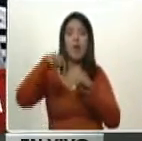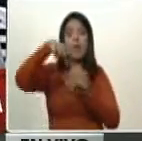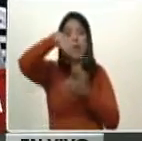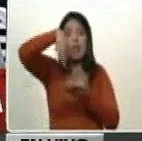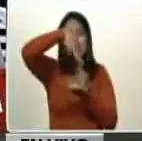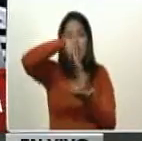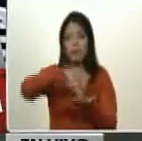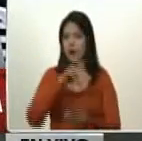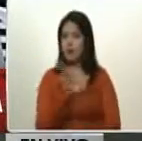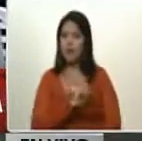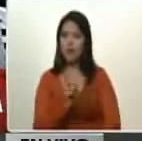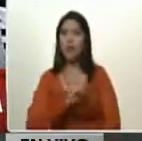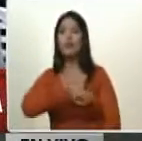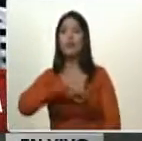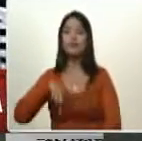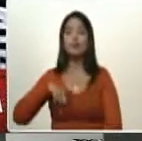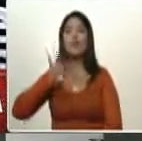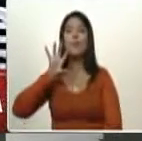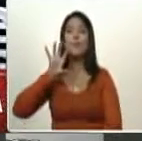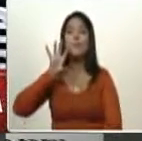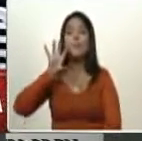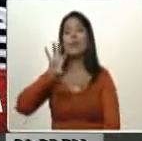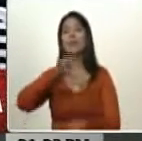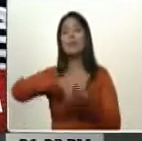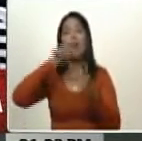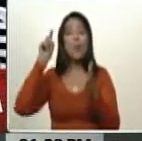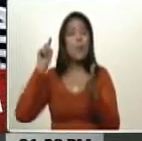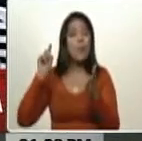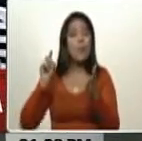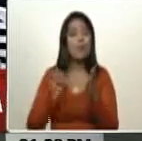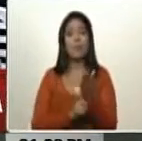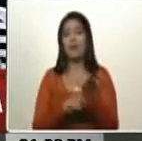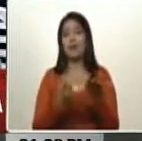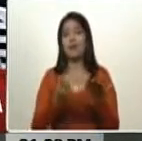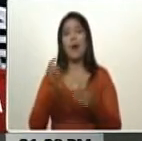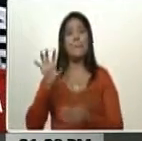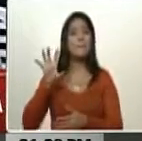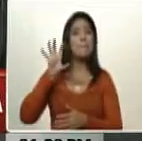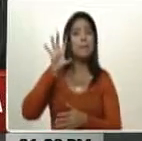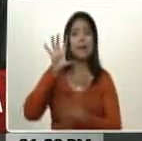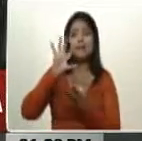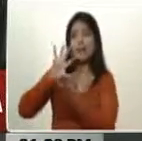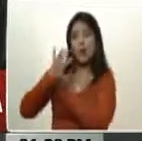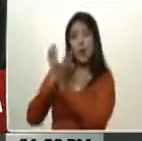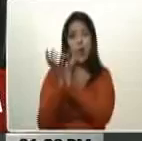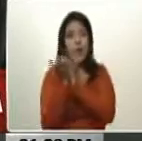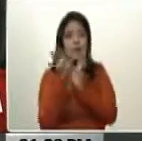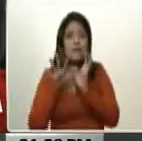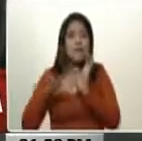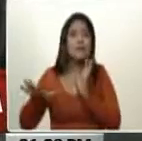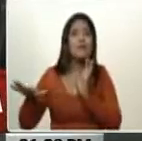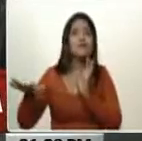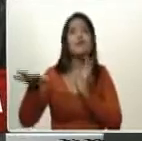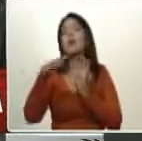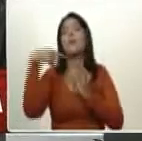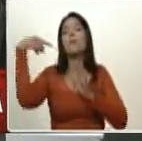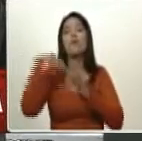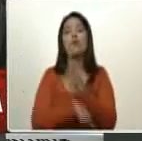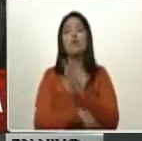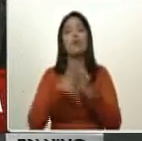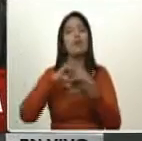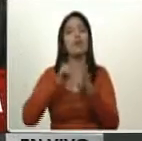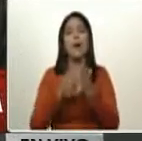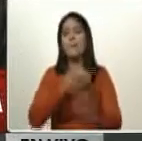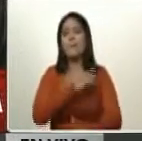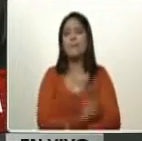el concepto de nación integral, del concepto de nación geohistórica, del profundo concepto poderoso